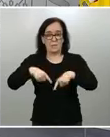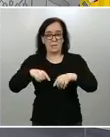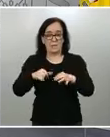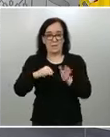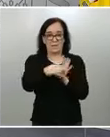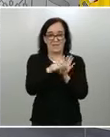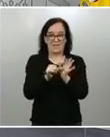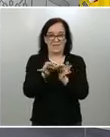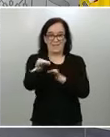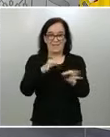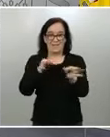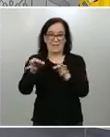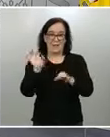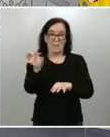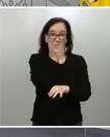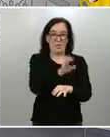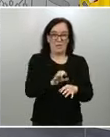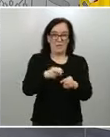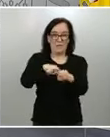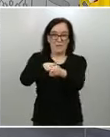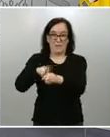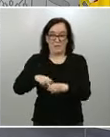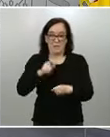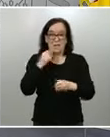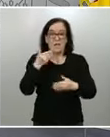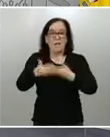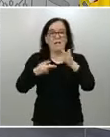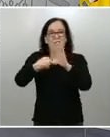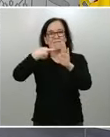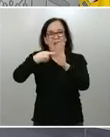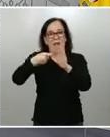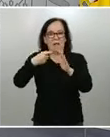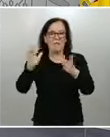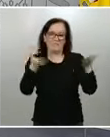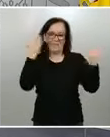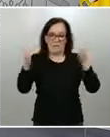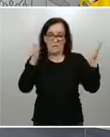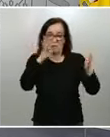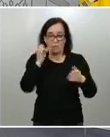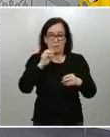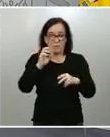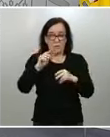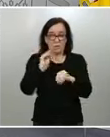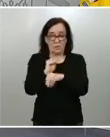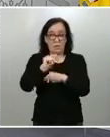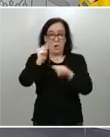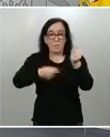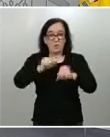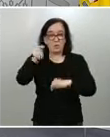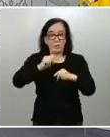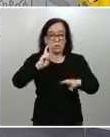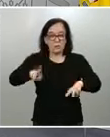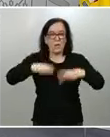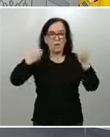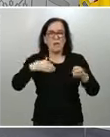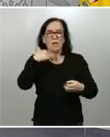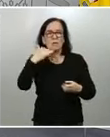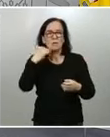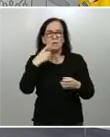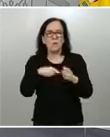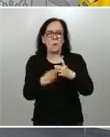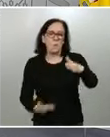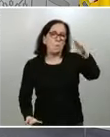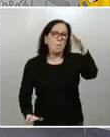fases de desescalada y también por si la reestructuración presupuestaria en su ministerio va a suponer alguna frenazo una